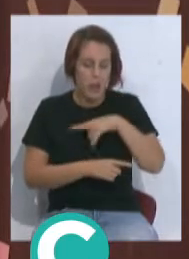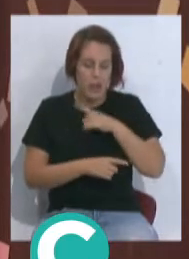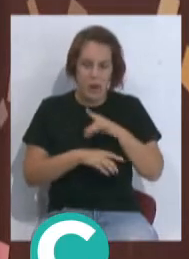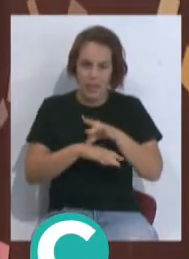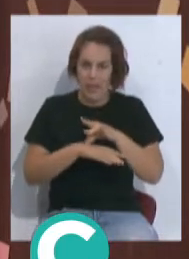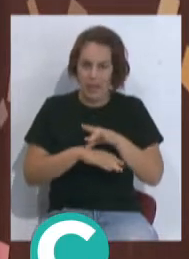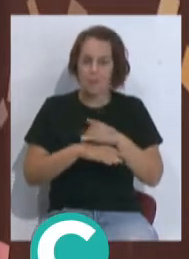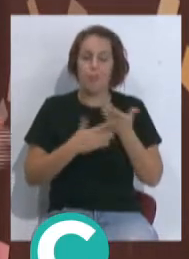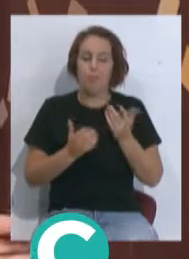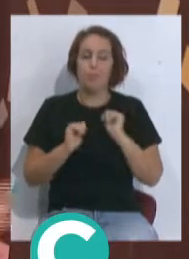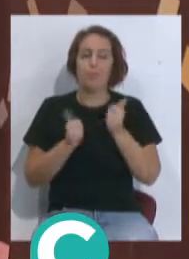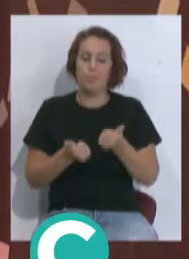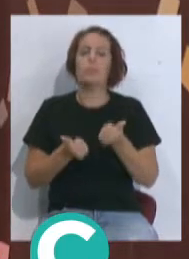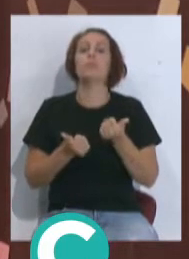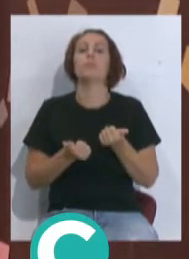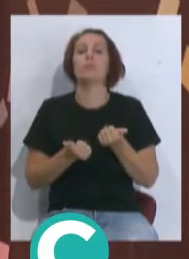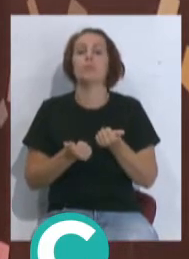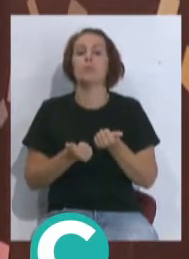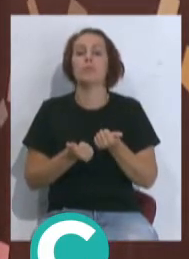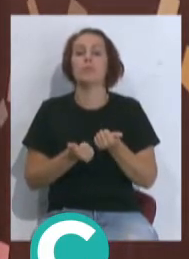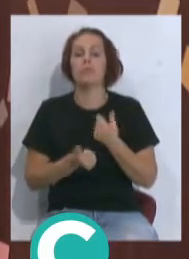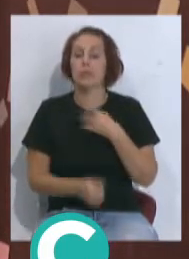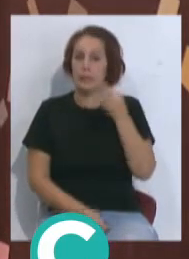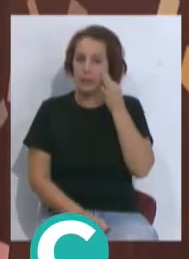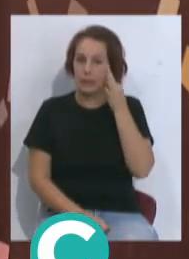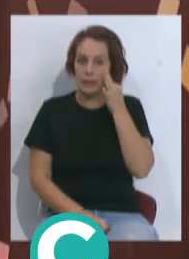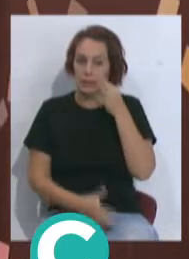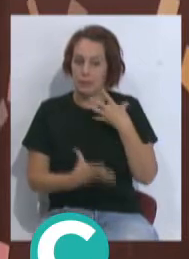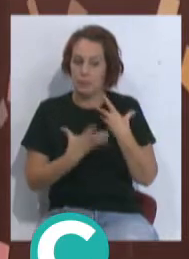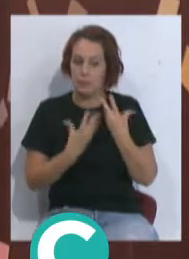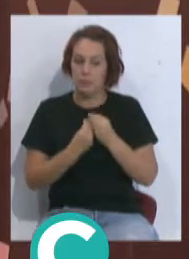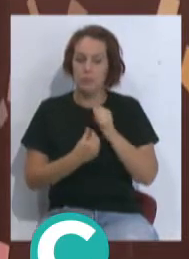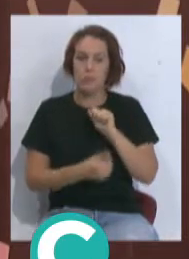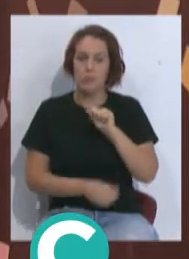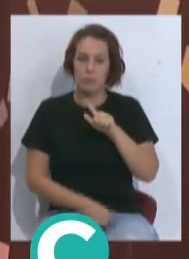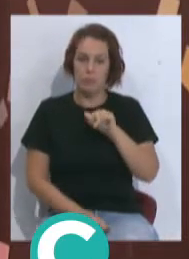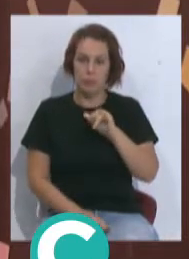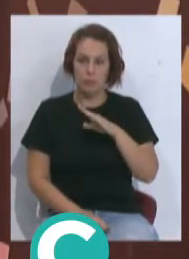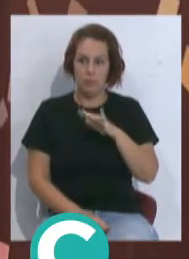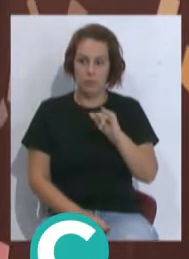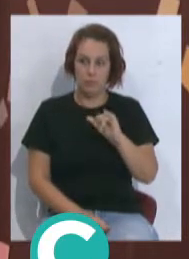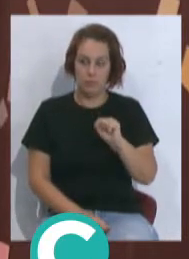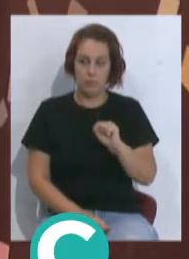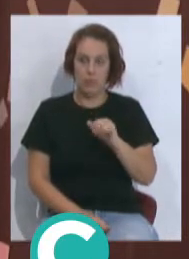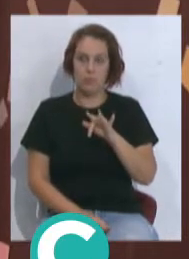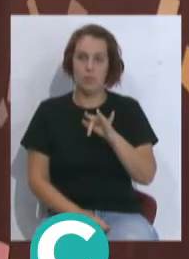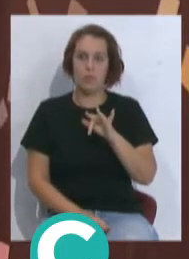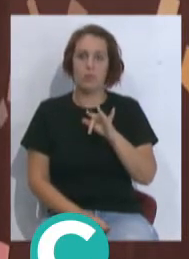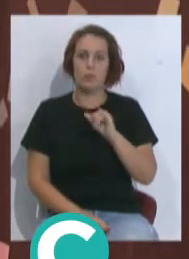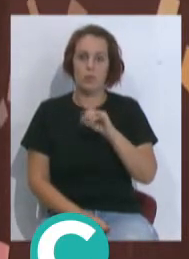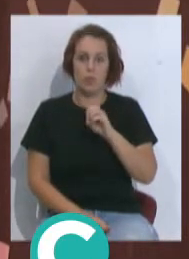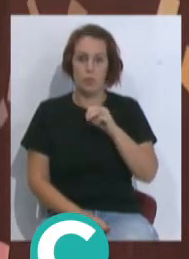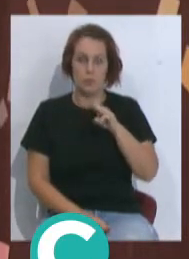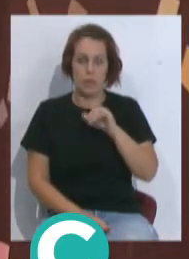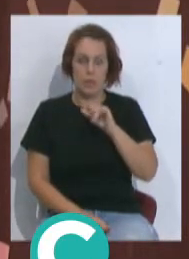nuestros invitados. Comienzo por la chica que me acompaña, Alicia Pérez Fopiani, compañera que,